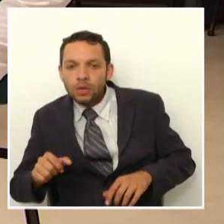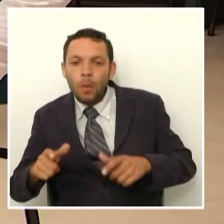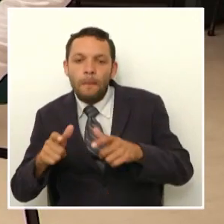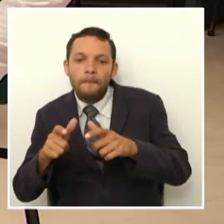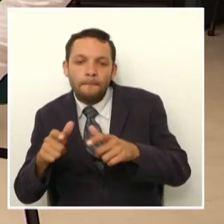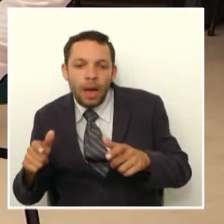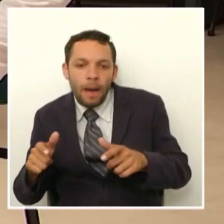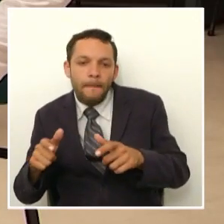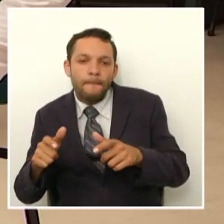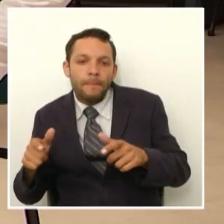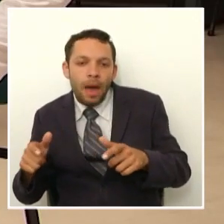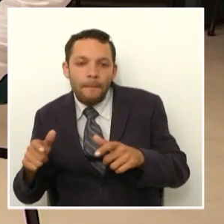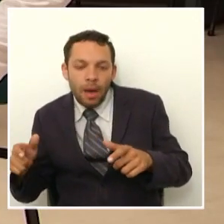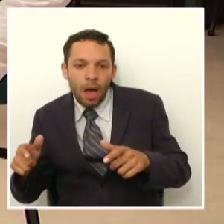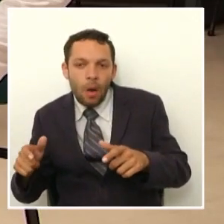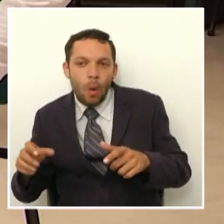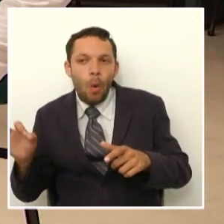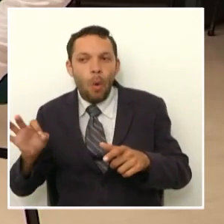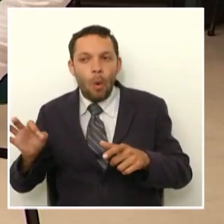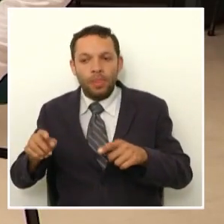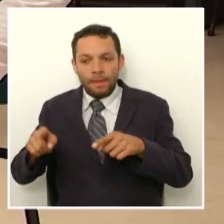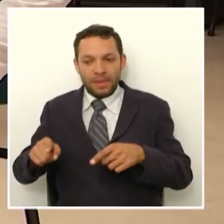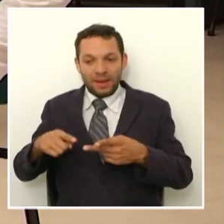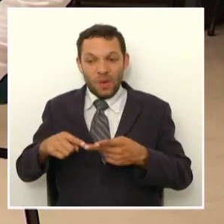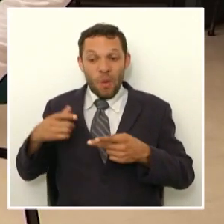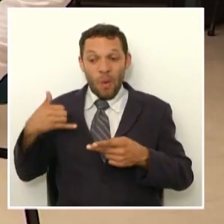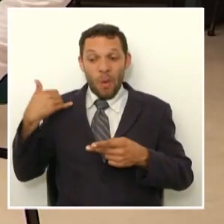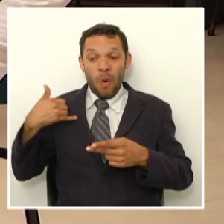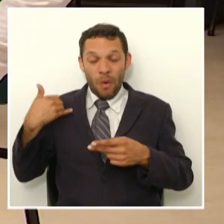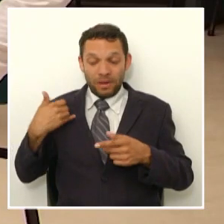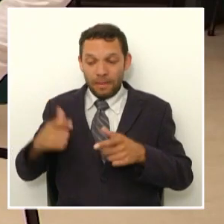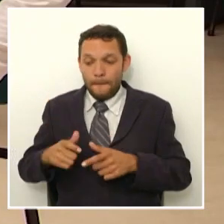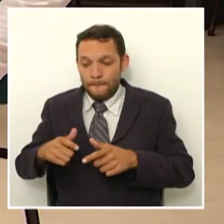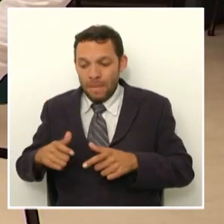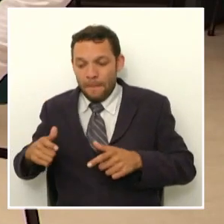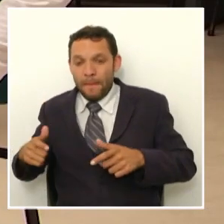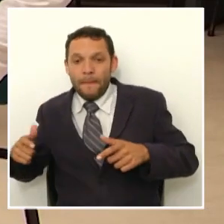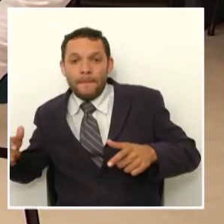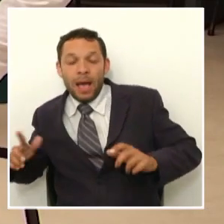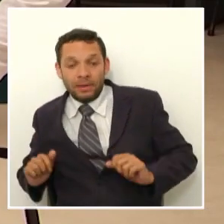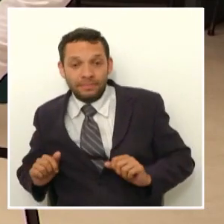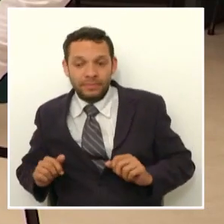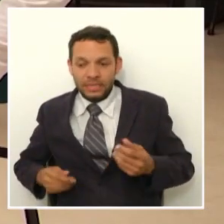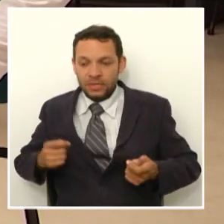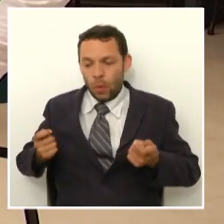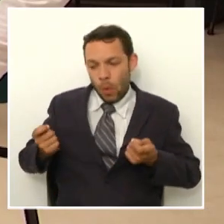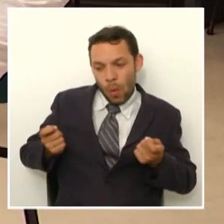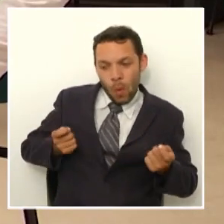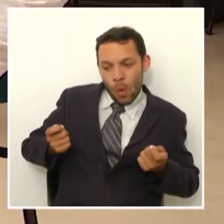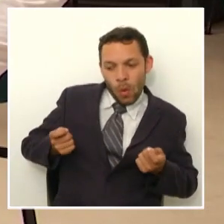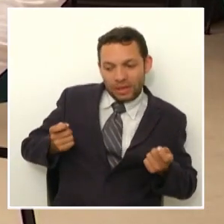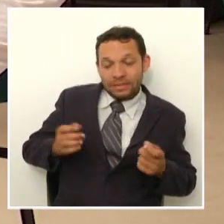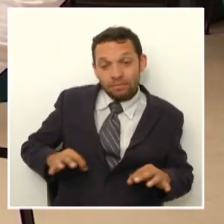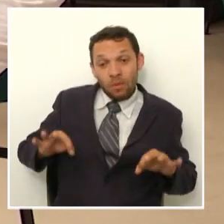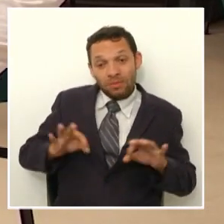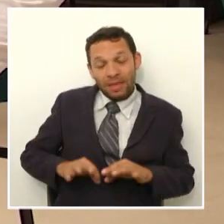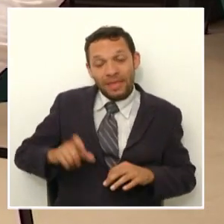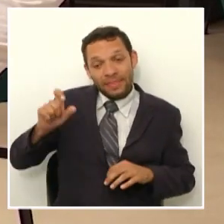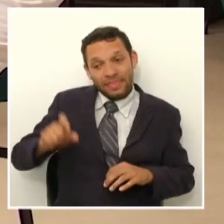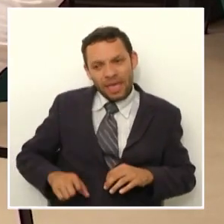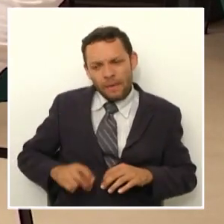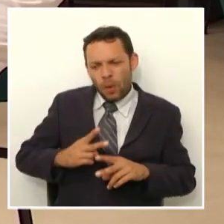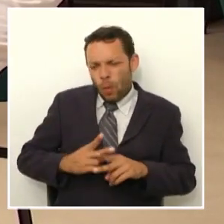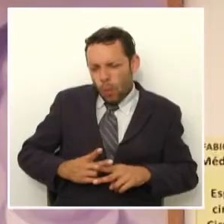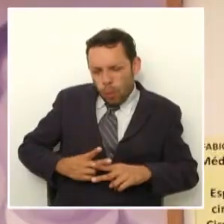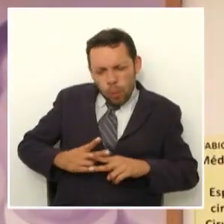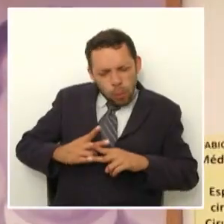pacientes con menos edad o con más edad. No es raro que uno tenga que atender un paciente en la mañana, un